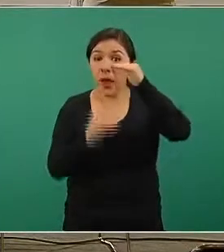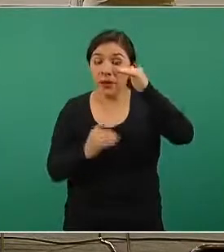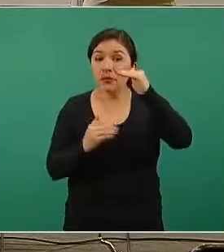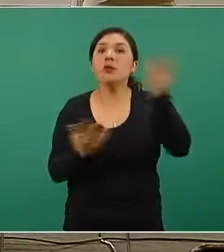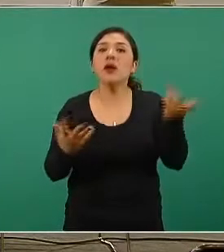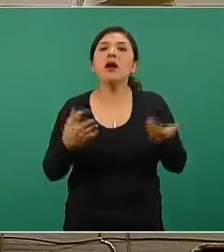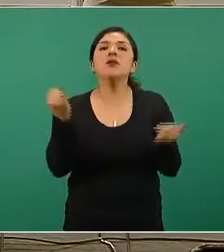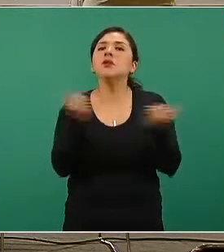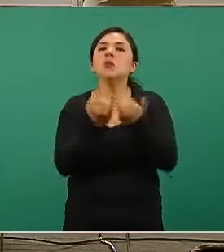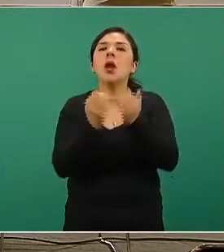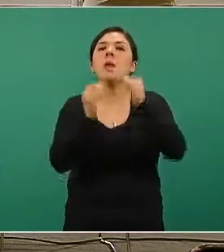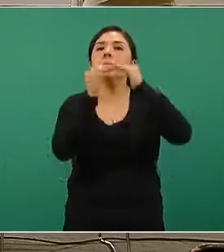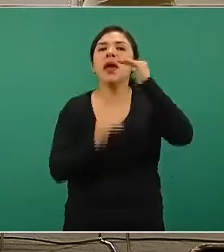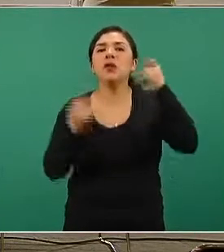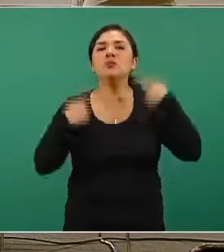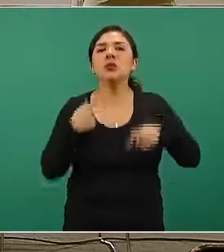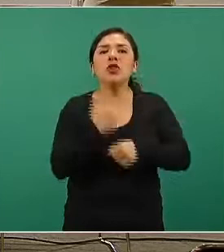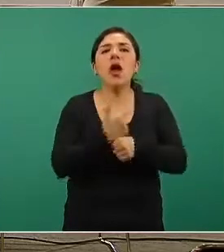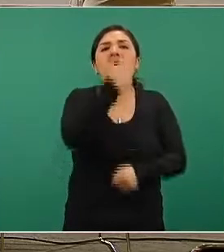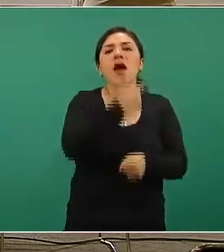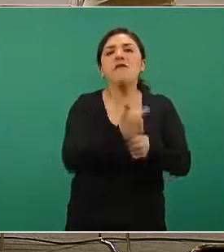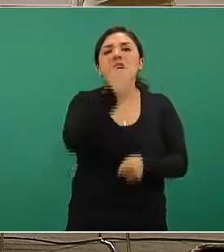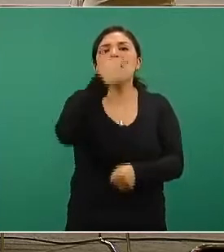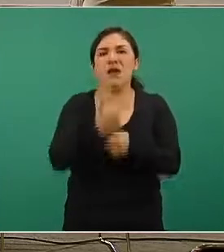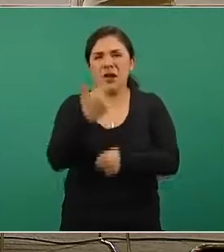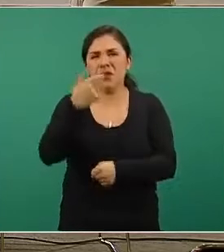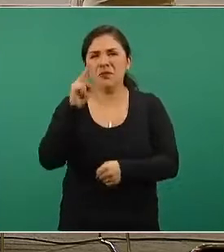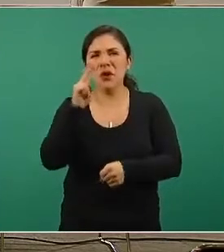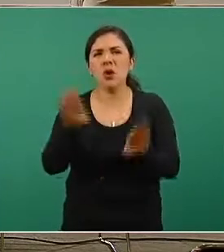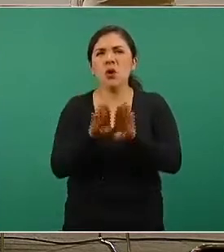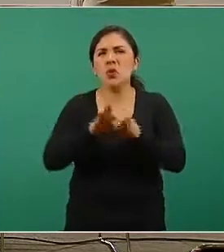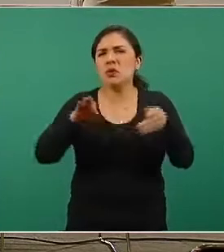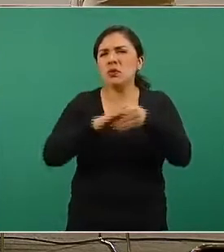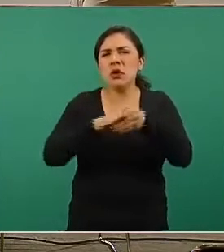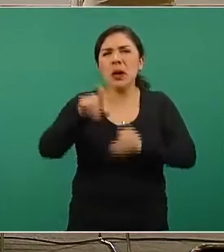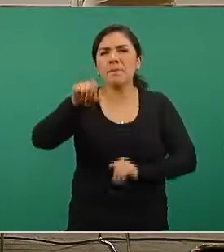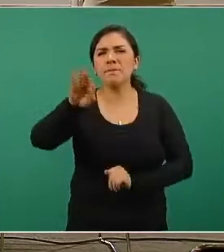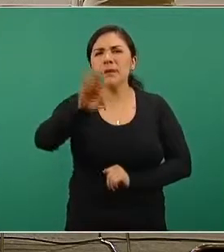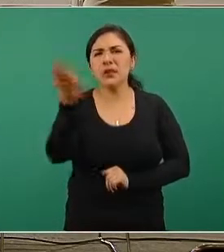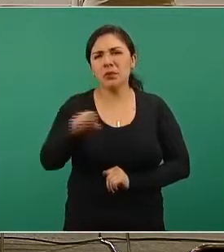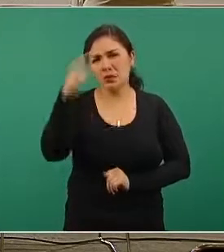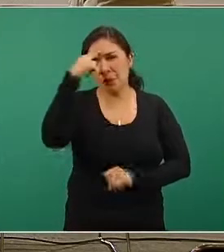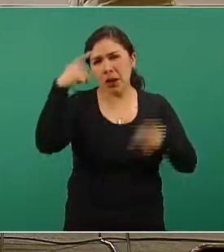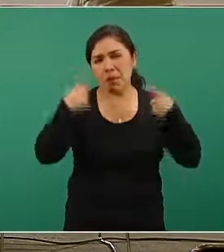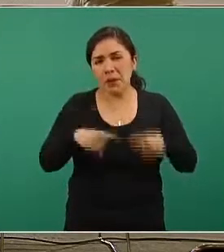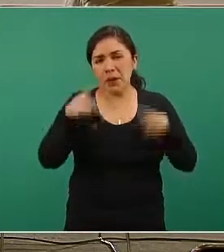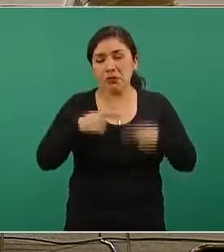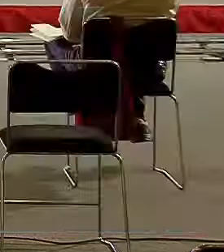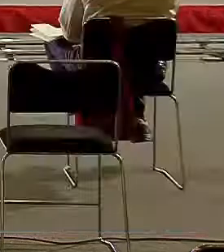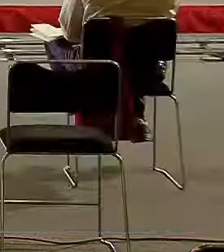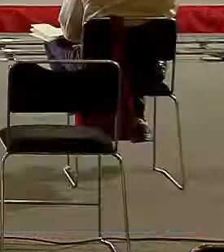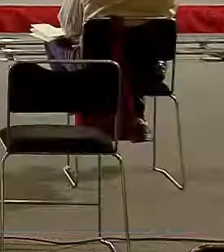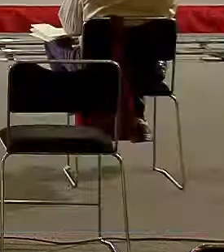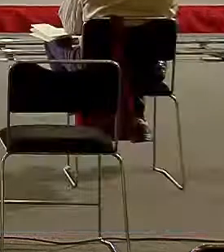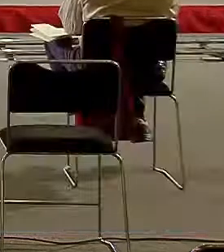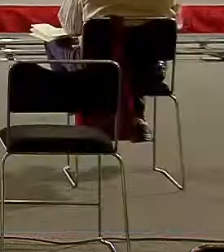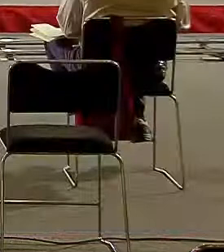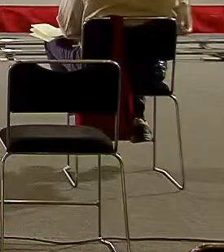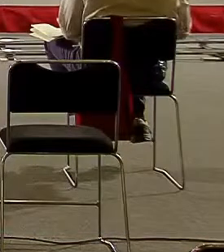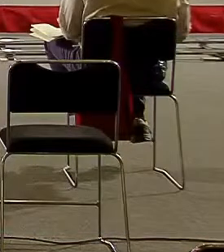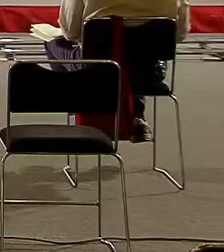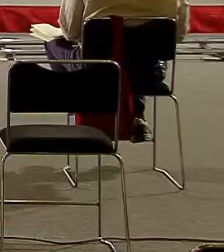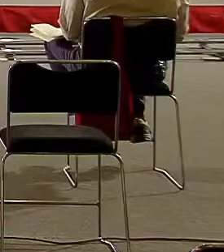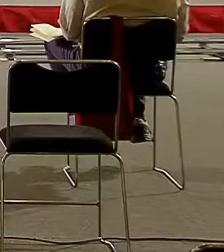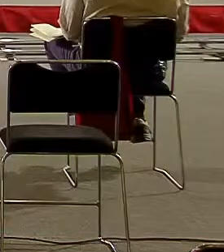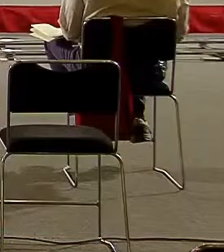de casos graves, recordando que de manera general es alrededor del 20% de las personas que enferman de COVID, entonces